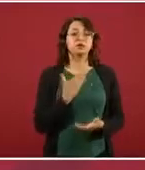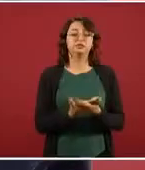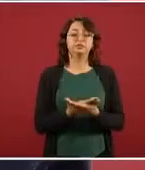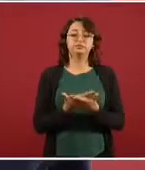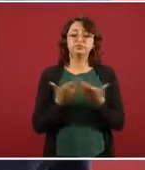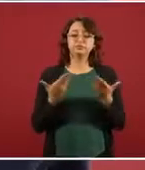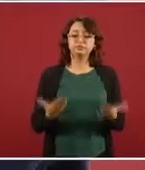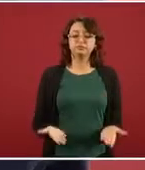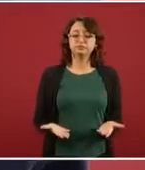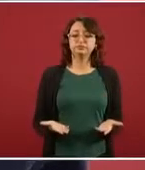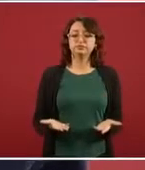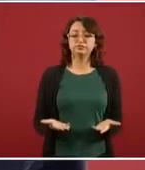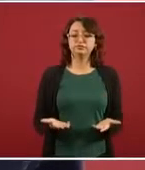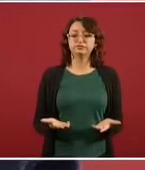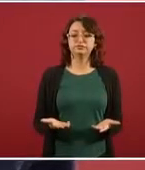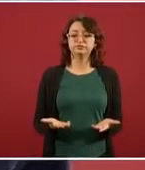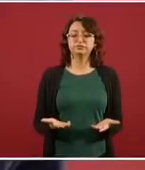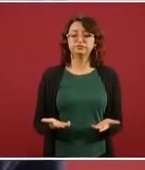muy